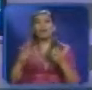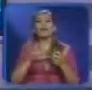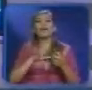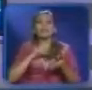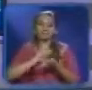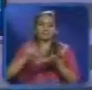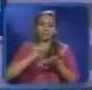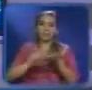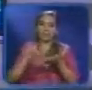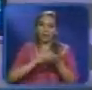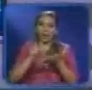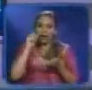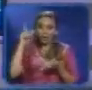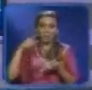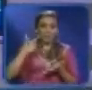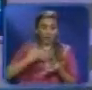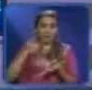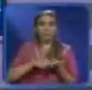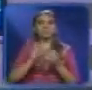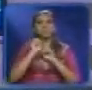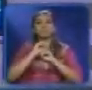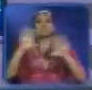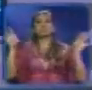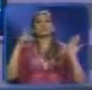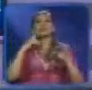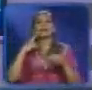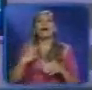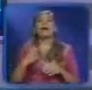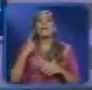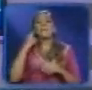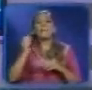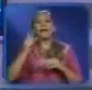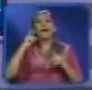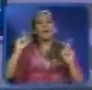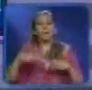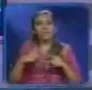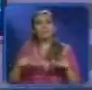Jorge Alí Triana y por supuesto con una música espectacular a cargo del